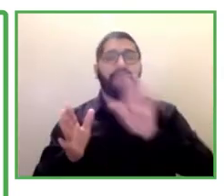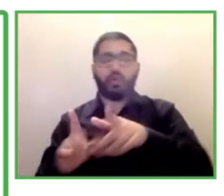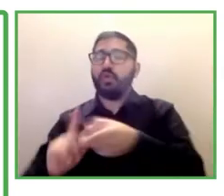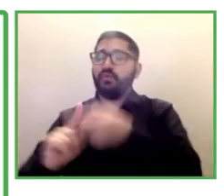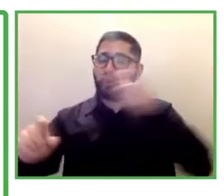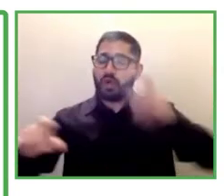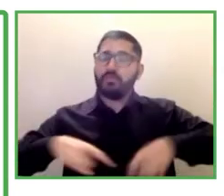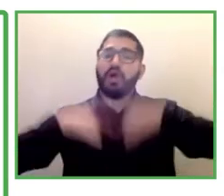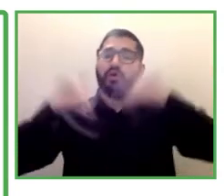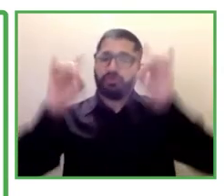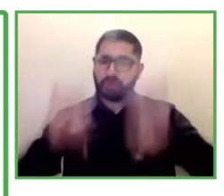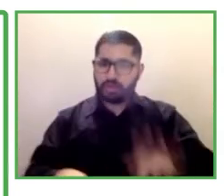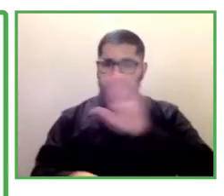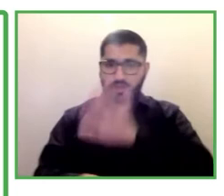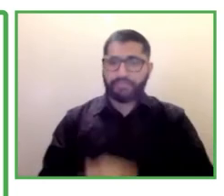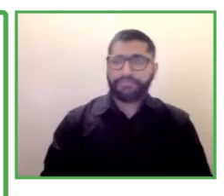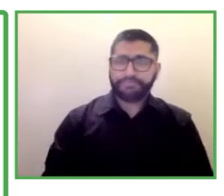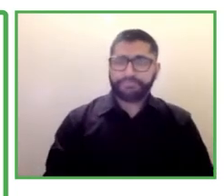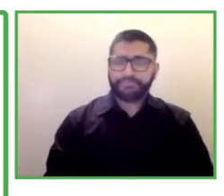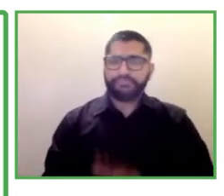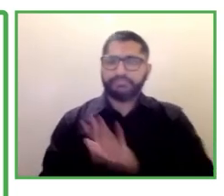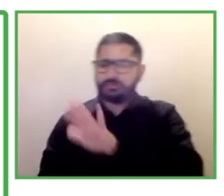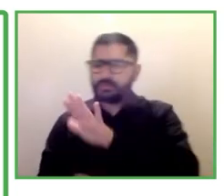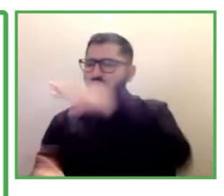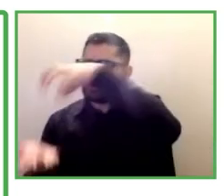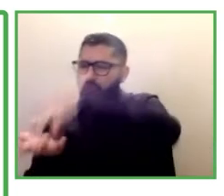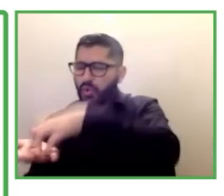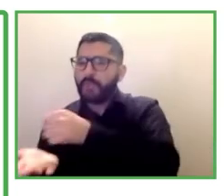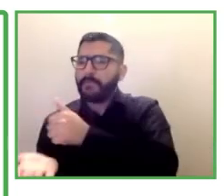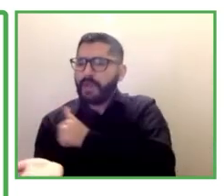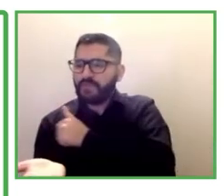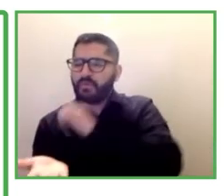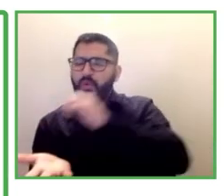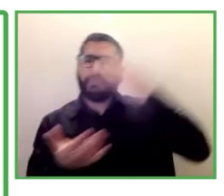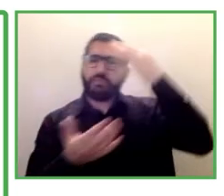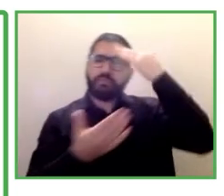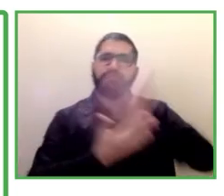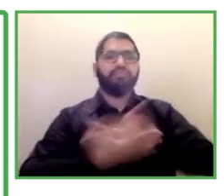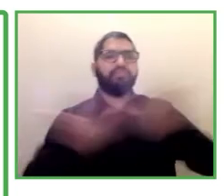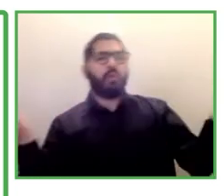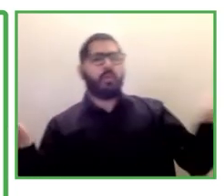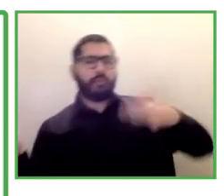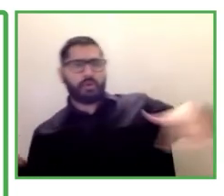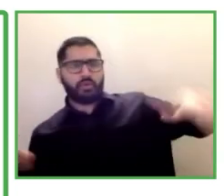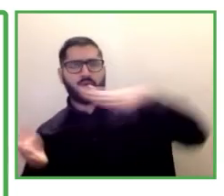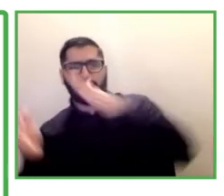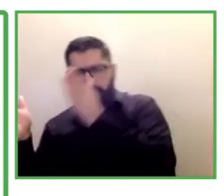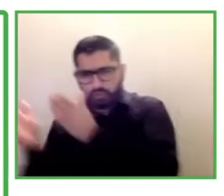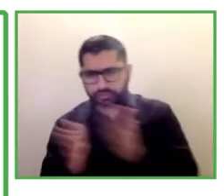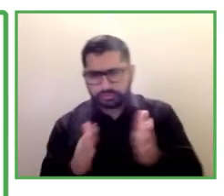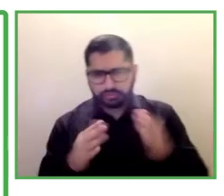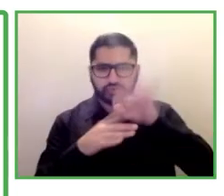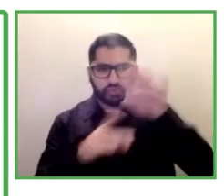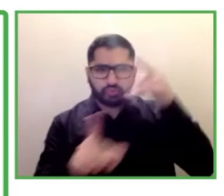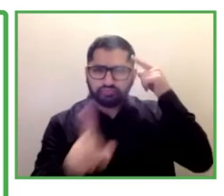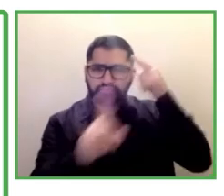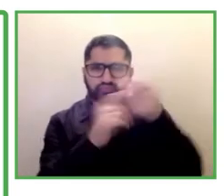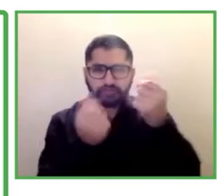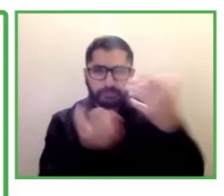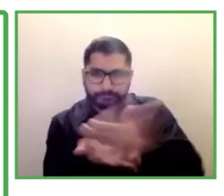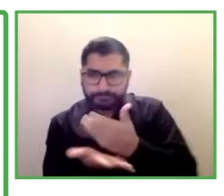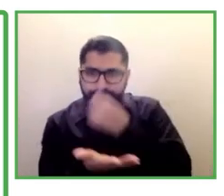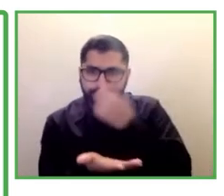públicos, privados y en organizaciones sin fines de lucro y en cualquier local o empresa que se puedan